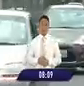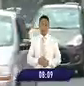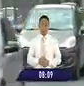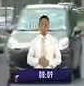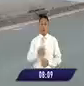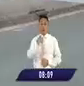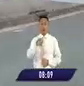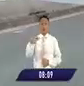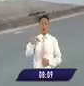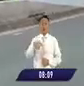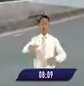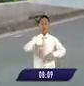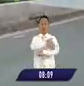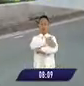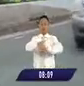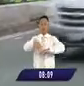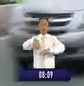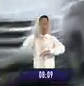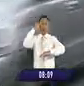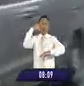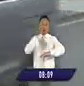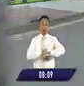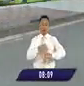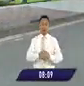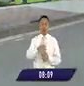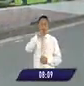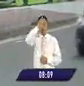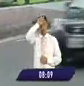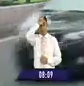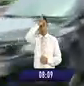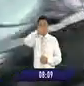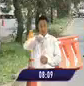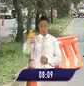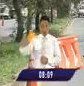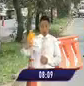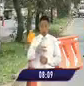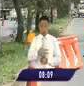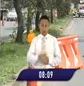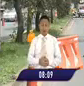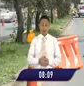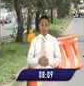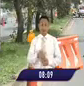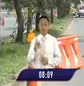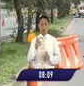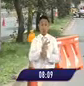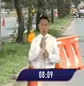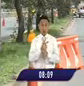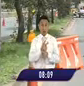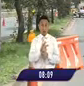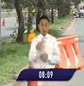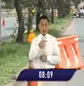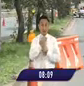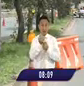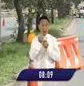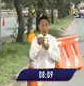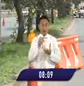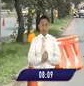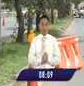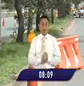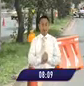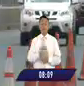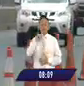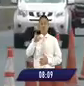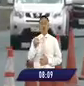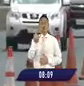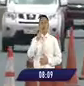Usted transita por la intersección de las avenidas Simón Bolívar y la autopista General Rumiñahui. Tome en cuenta esta información, porque desde